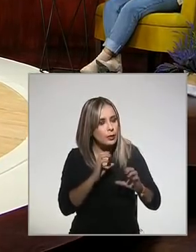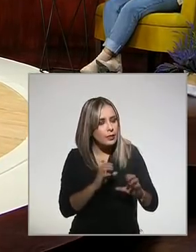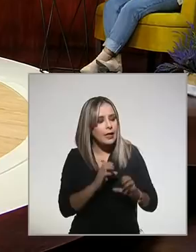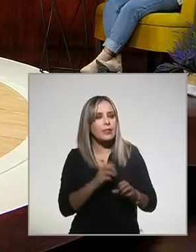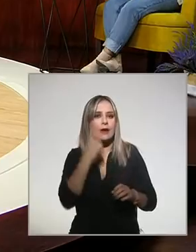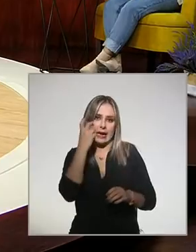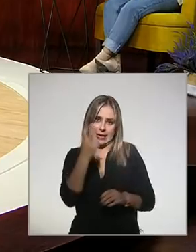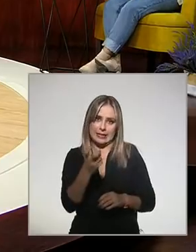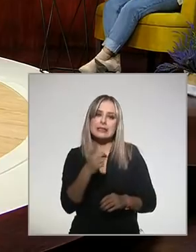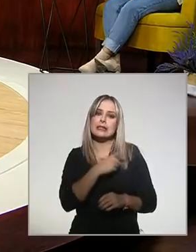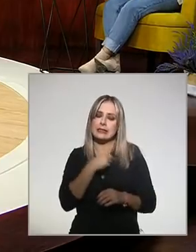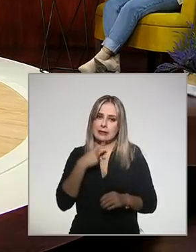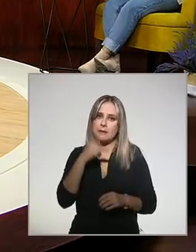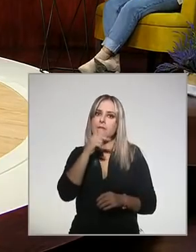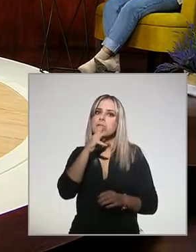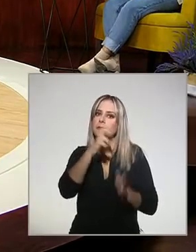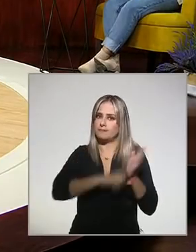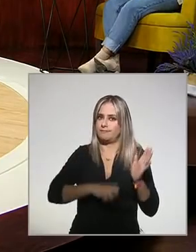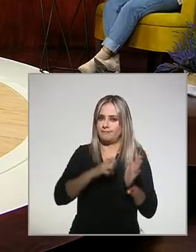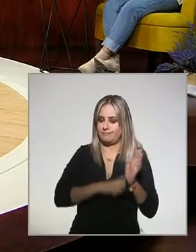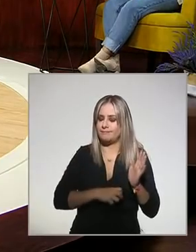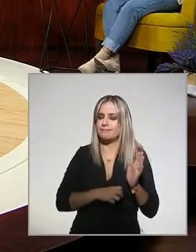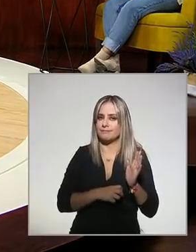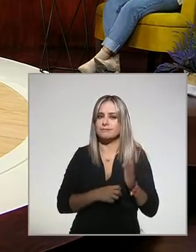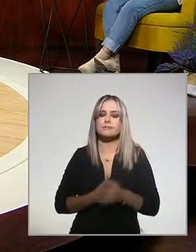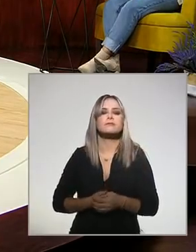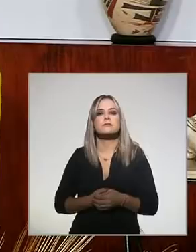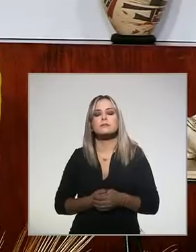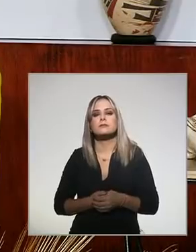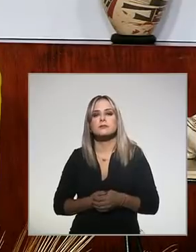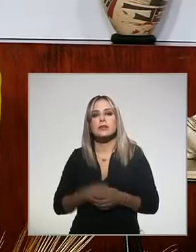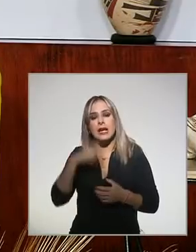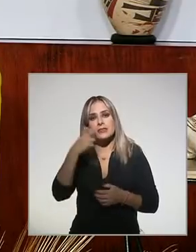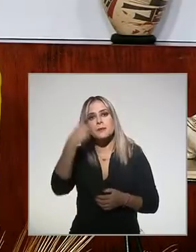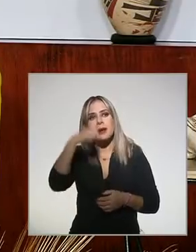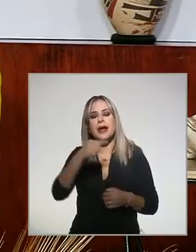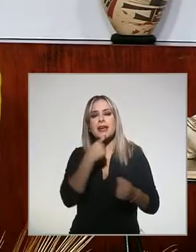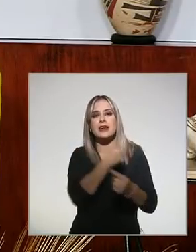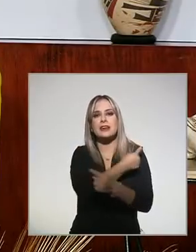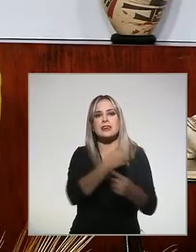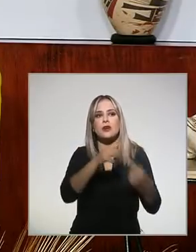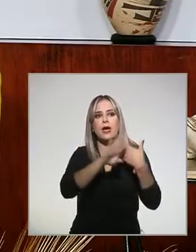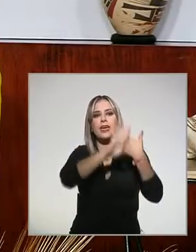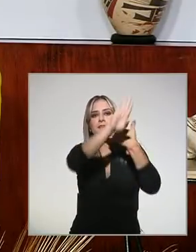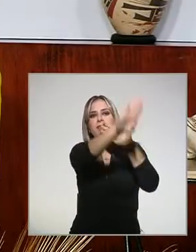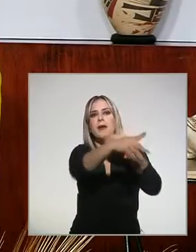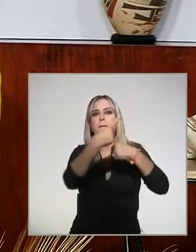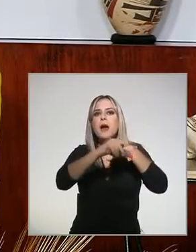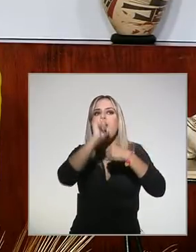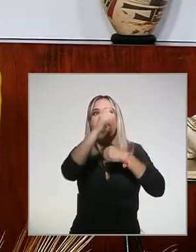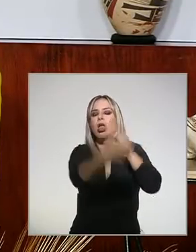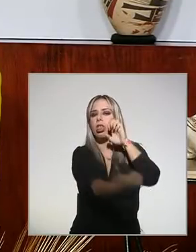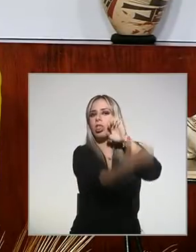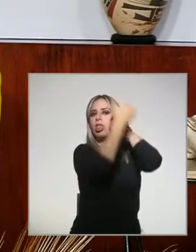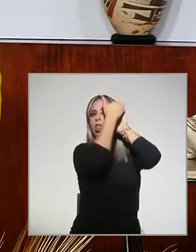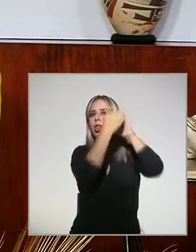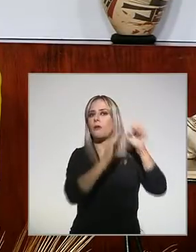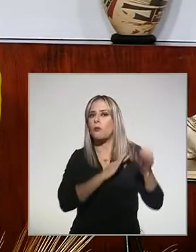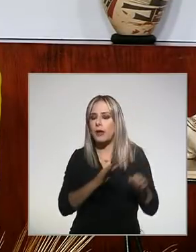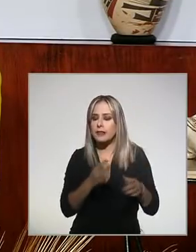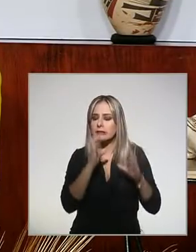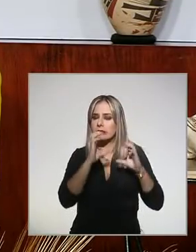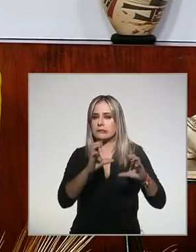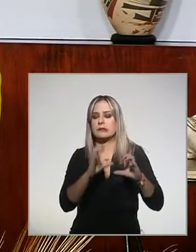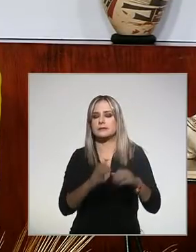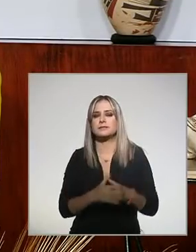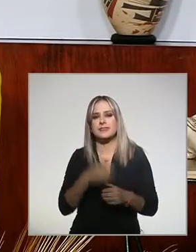Vamos a platicar sobre esto porque es muy importante y también eso previene a que niñas y niños se pongan en peligro en la era digital. No se vayan, este